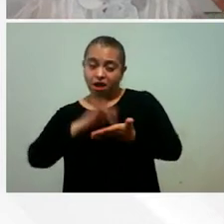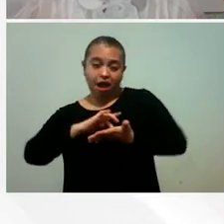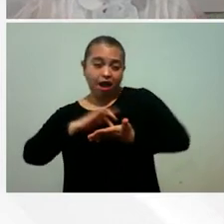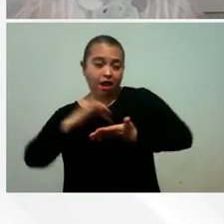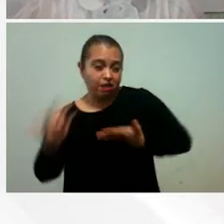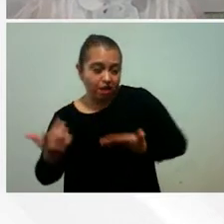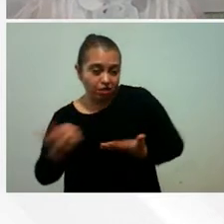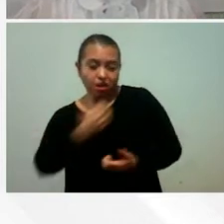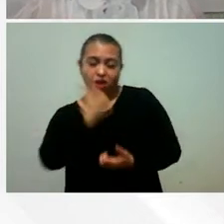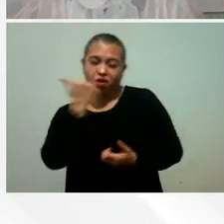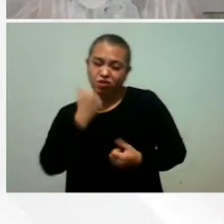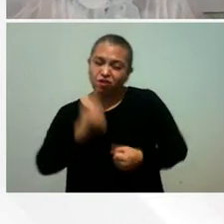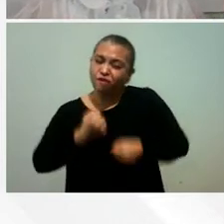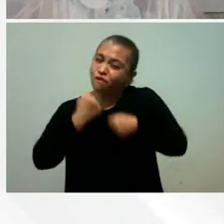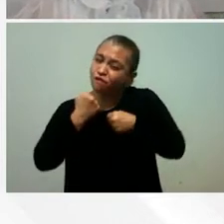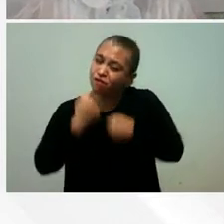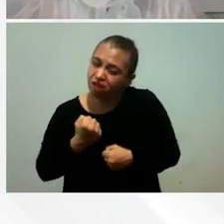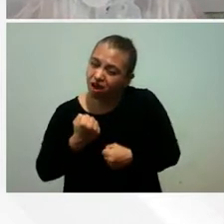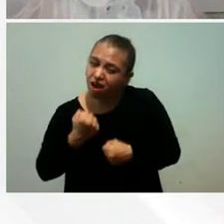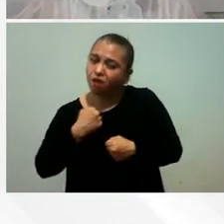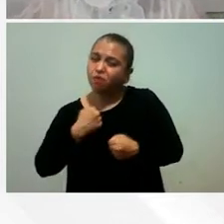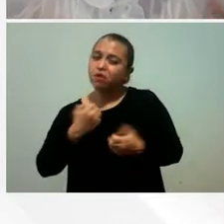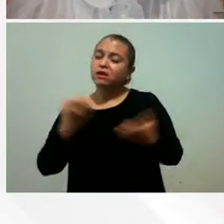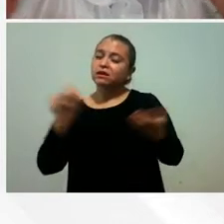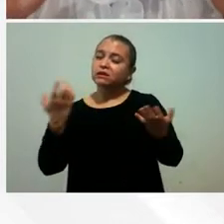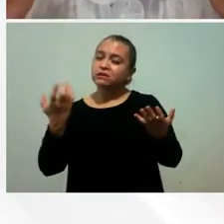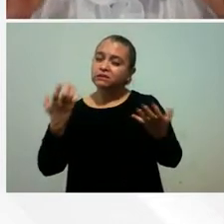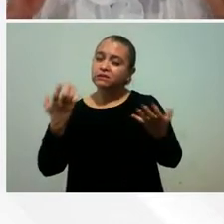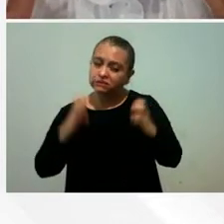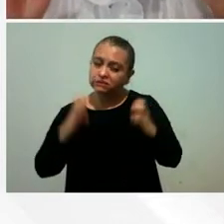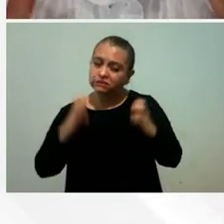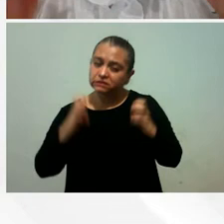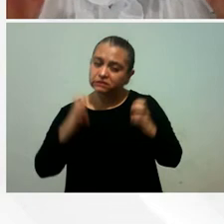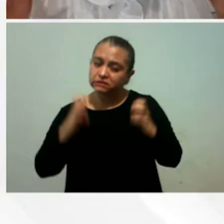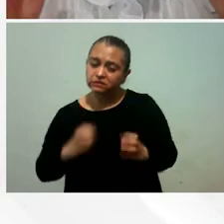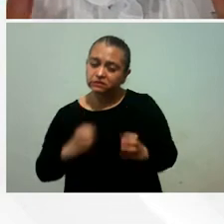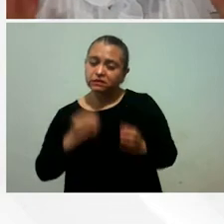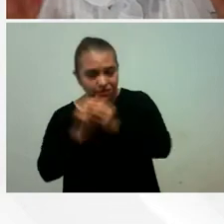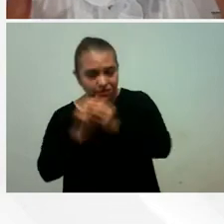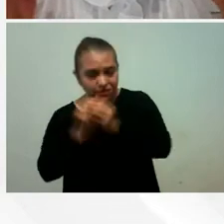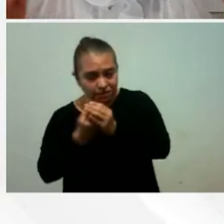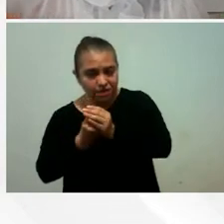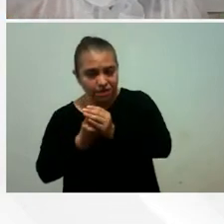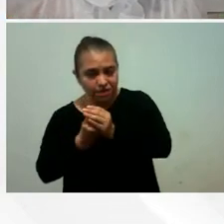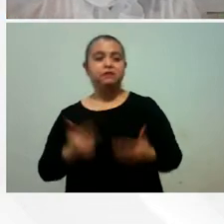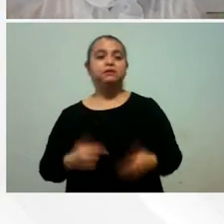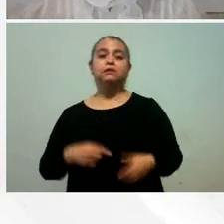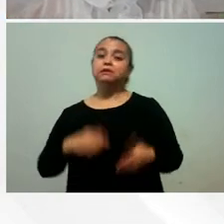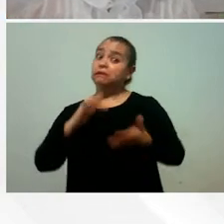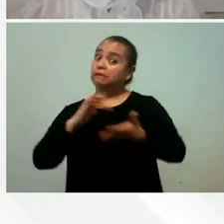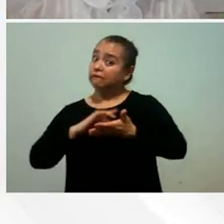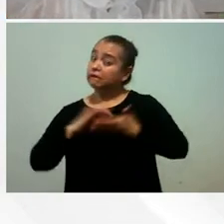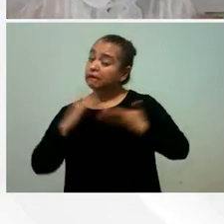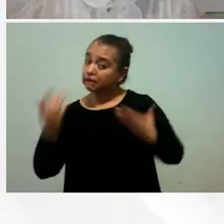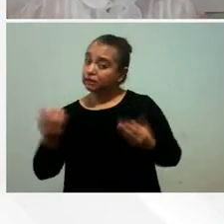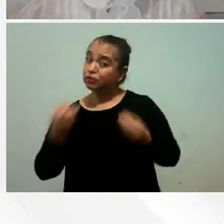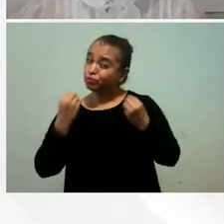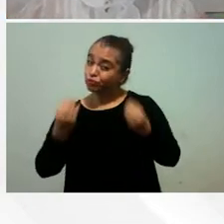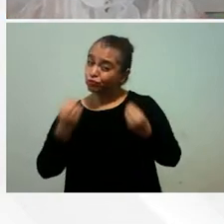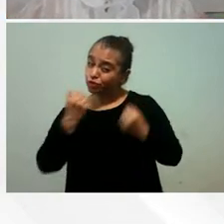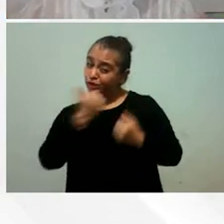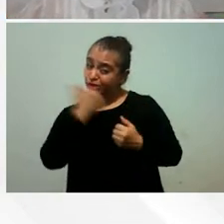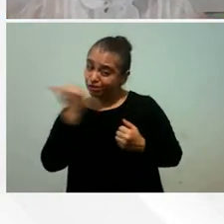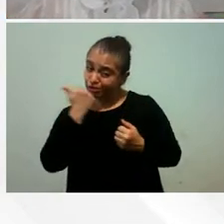han esforzado por estar en cada una de las clases. Y sin duda, eso hay que agradecerles mucho por estar ahí a pesar